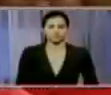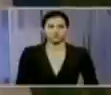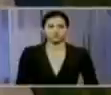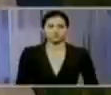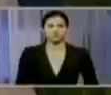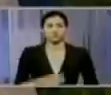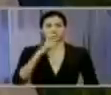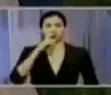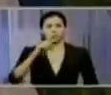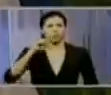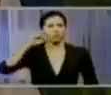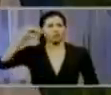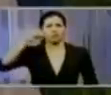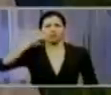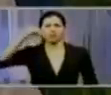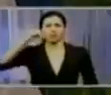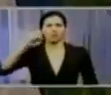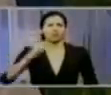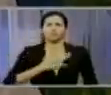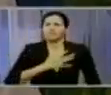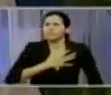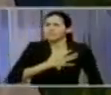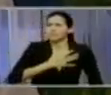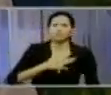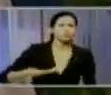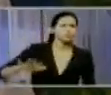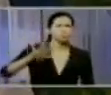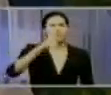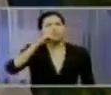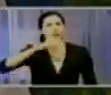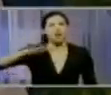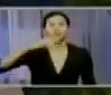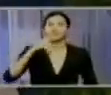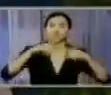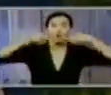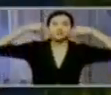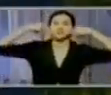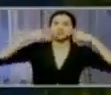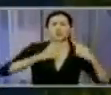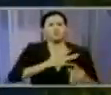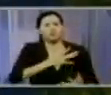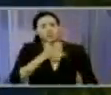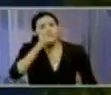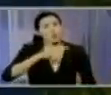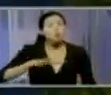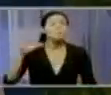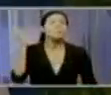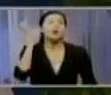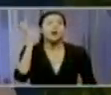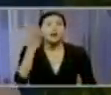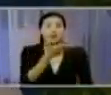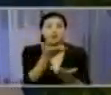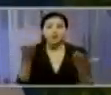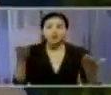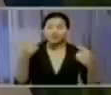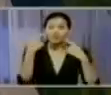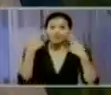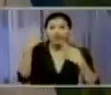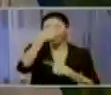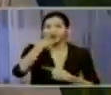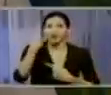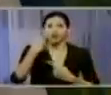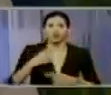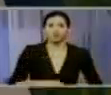Gracias. Mira qué pasión. Y la sonrisa en medio de la pasión de estas mujeres. Vamos a